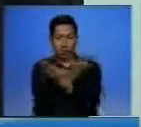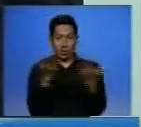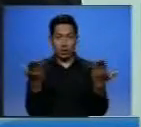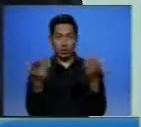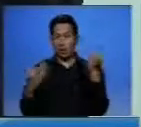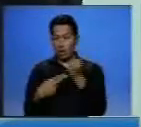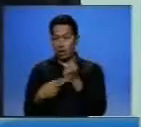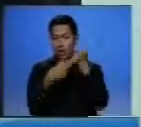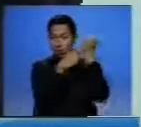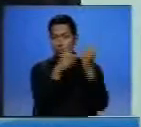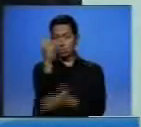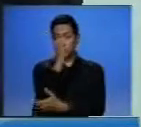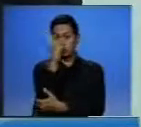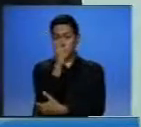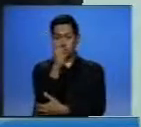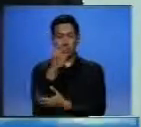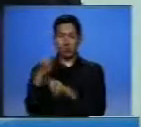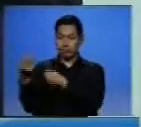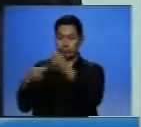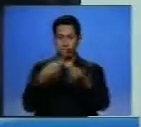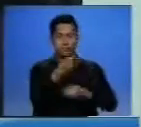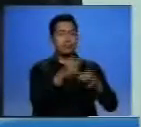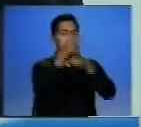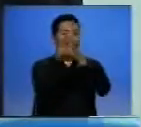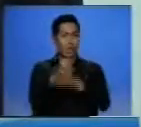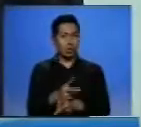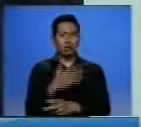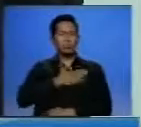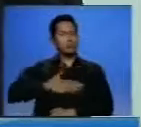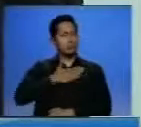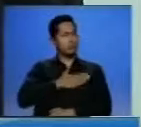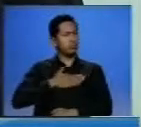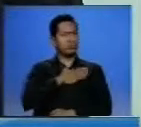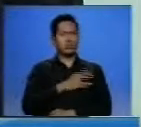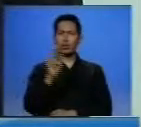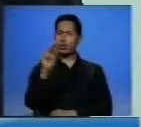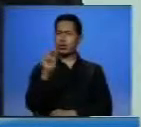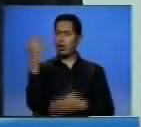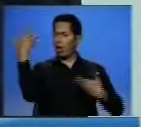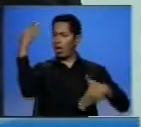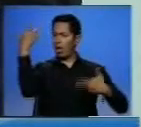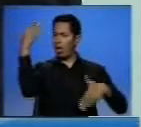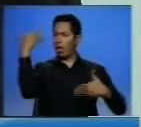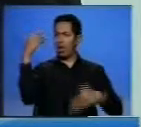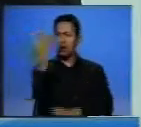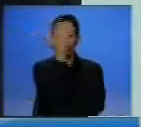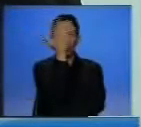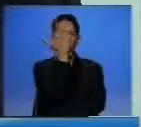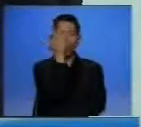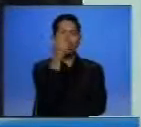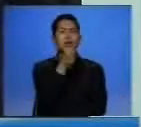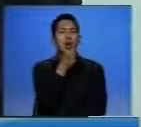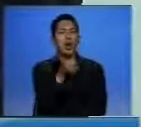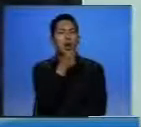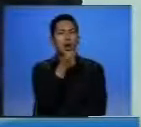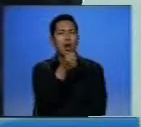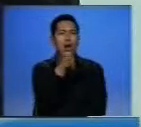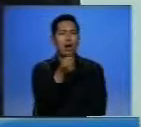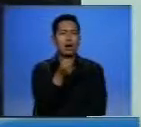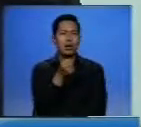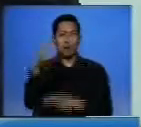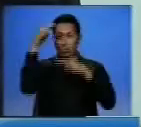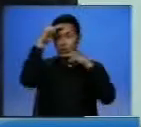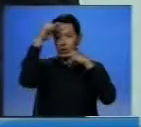que sean necesarios para esa protección. Por favor, no darle paso, ni pantalla, ni micrófonos, ni espacios